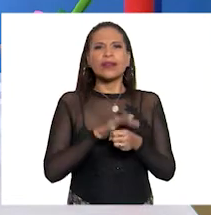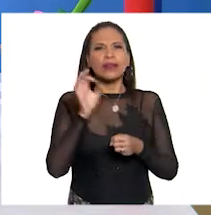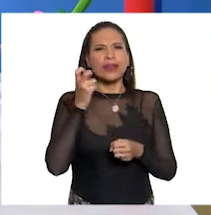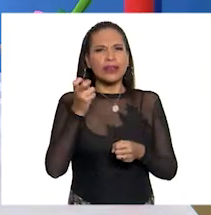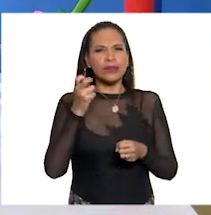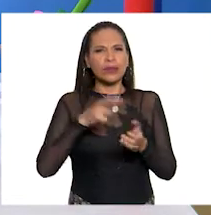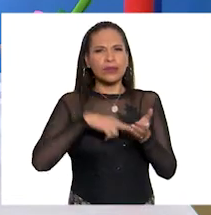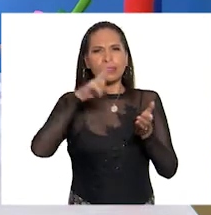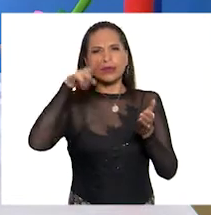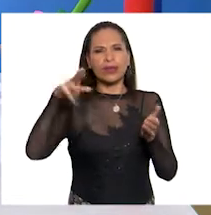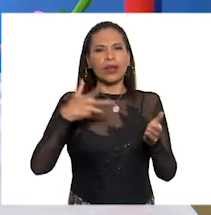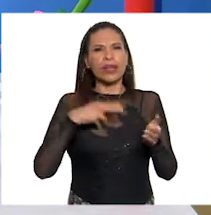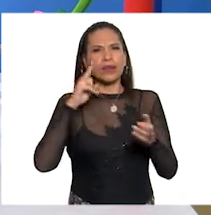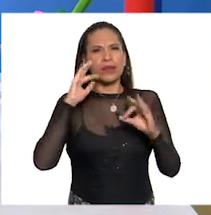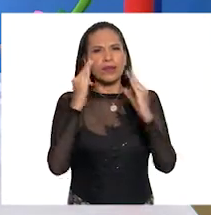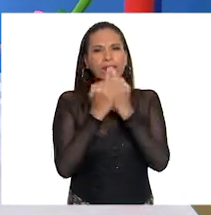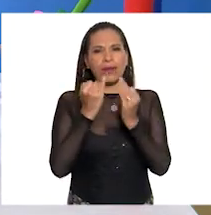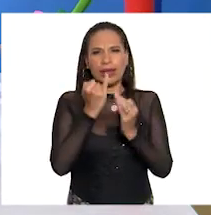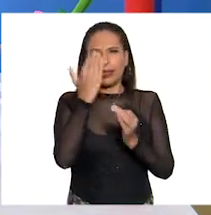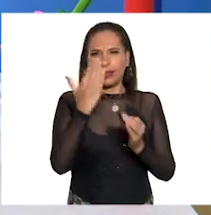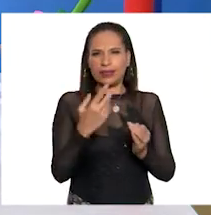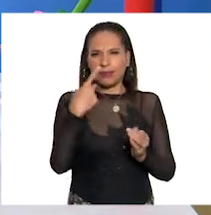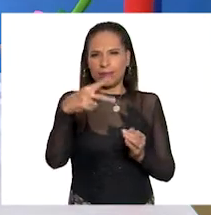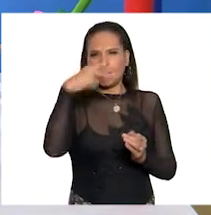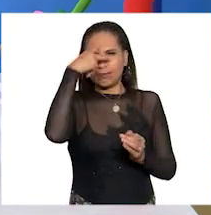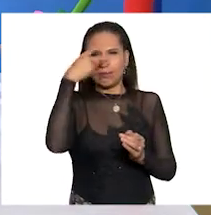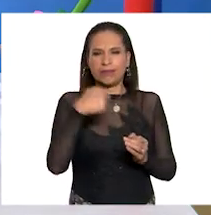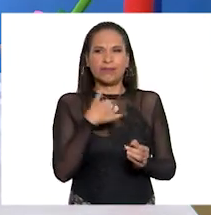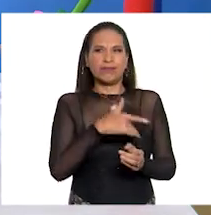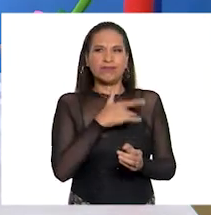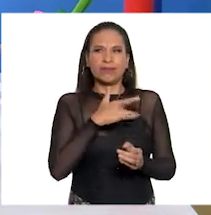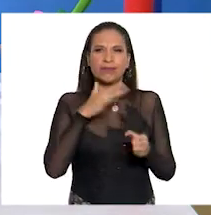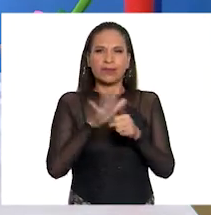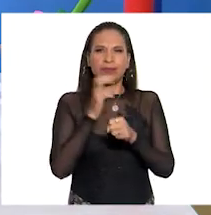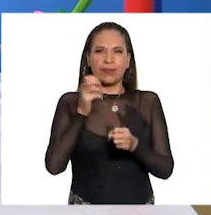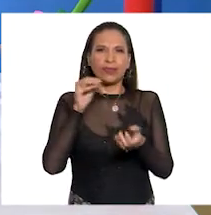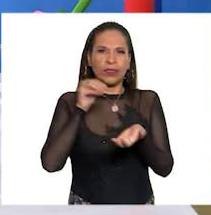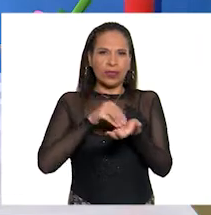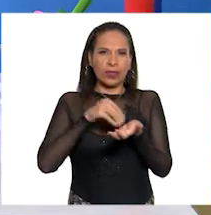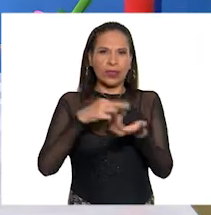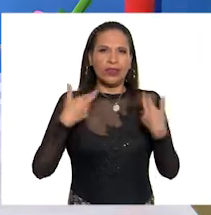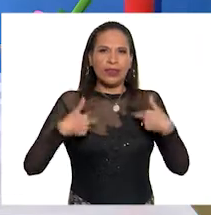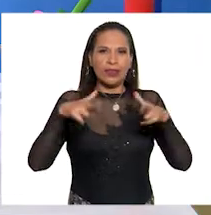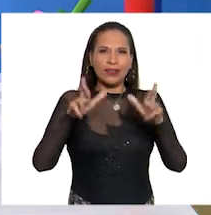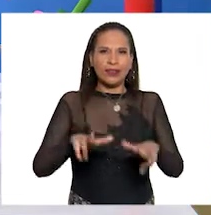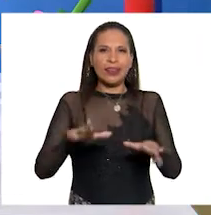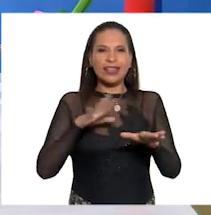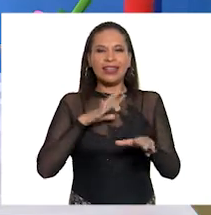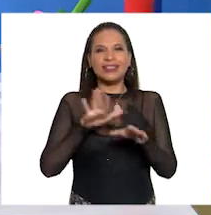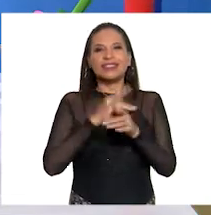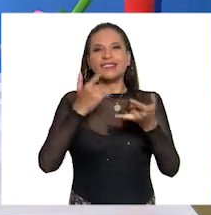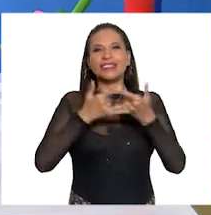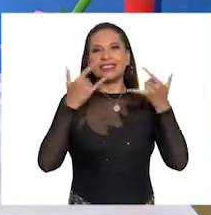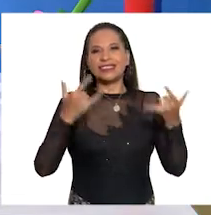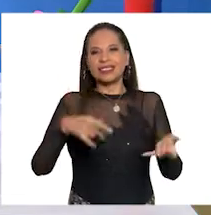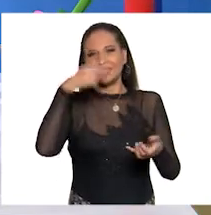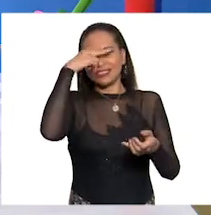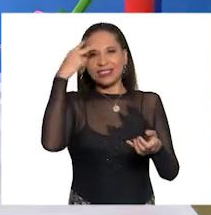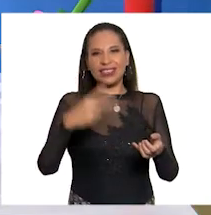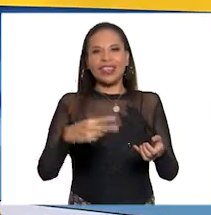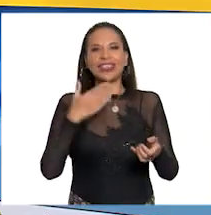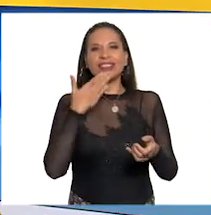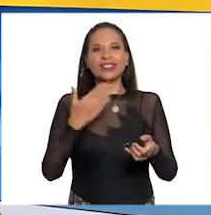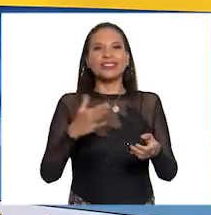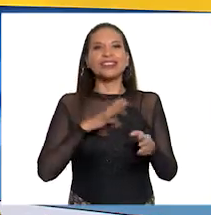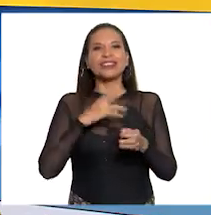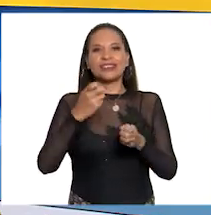estos murales buscaban formar la identidad mexicana, supongo que entonces también representaban la historia de México, ¿no? Claro.